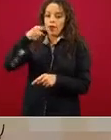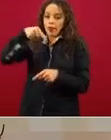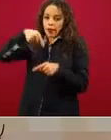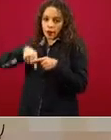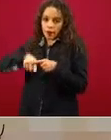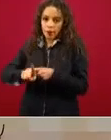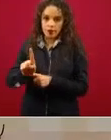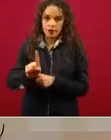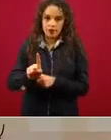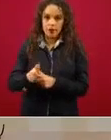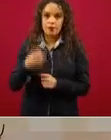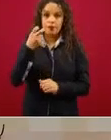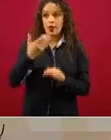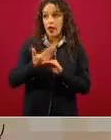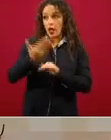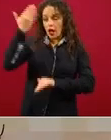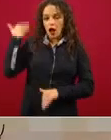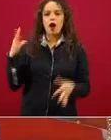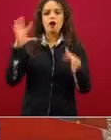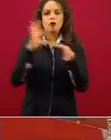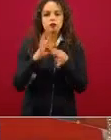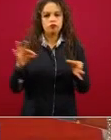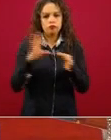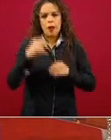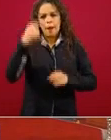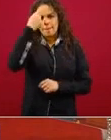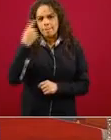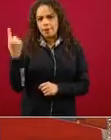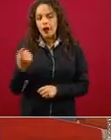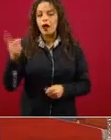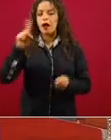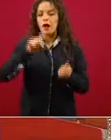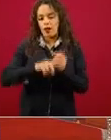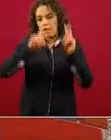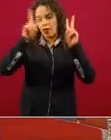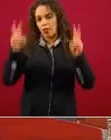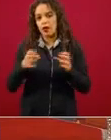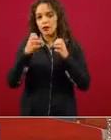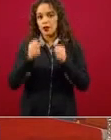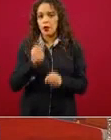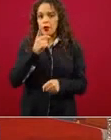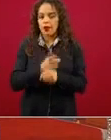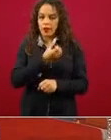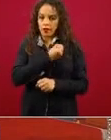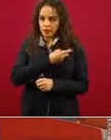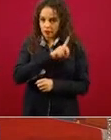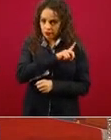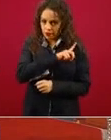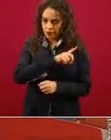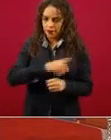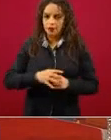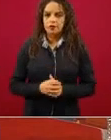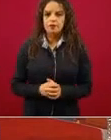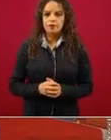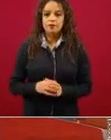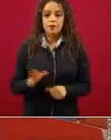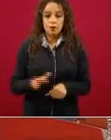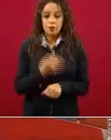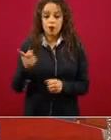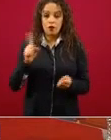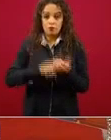originalmente planteamos eso como un elemento de seguridad sanitaria en la medida en que estamos como